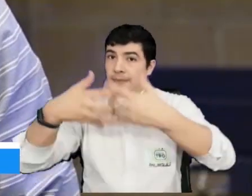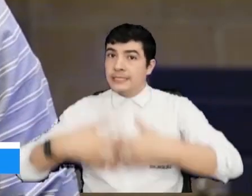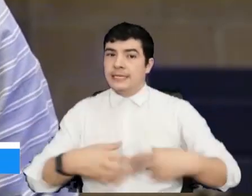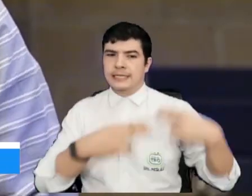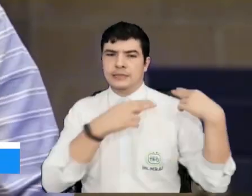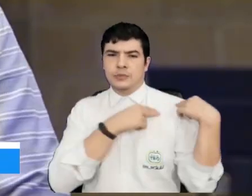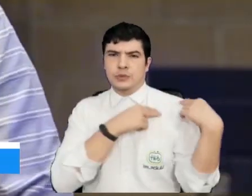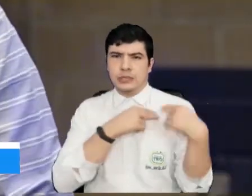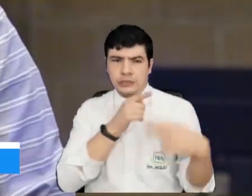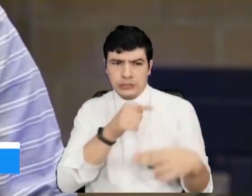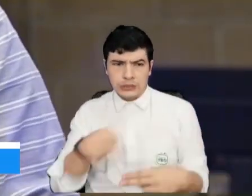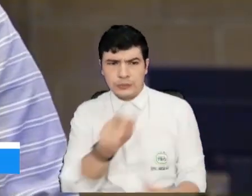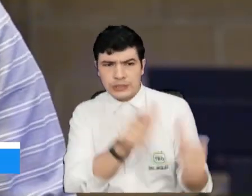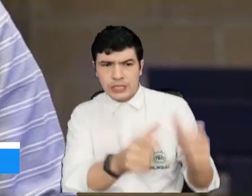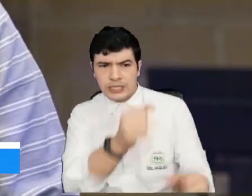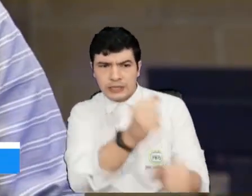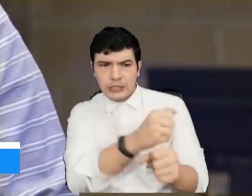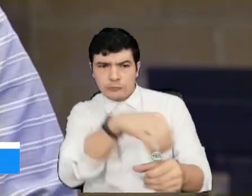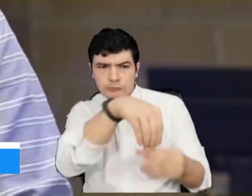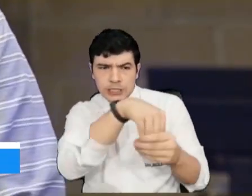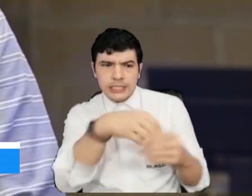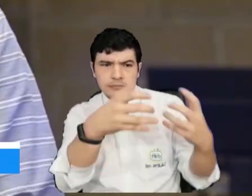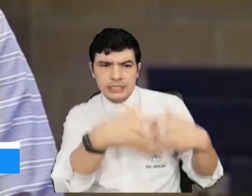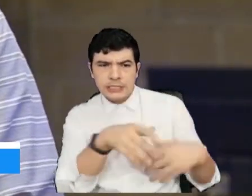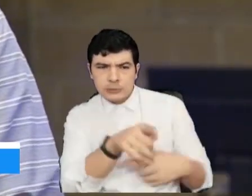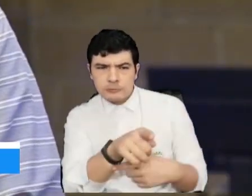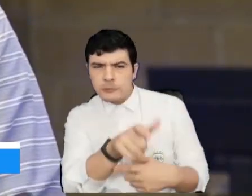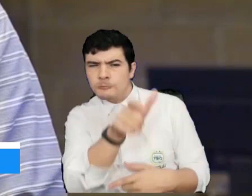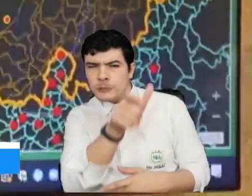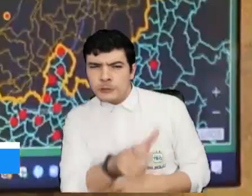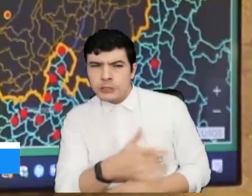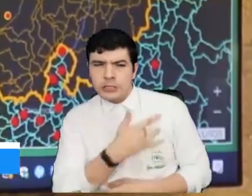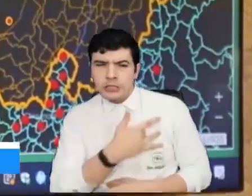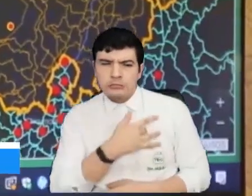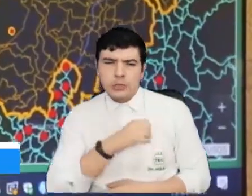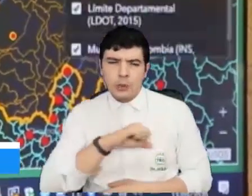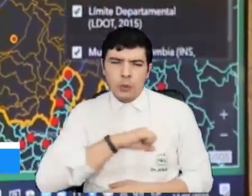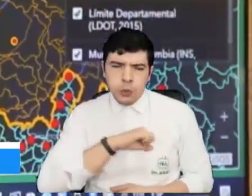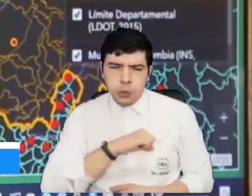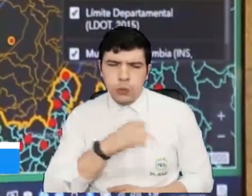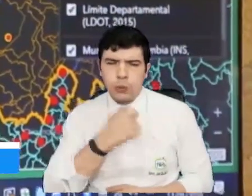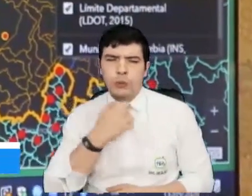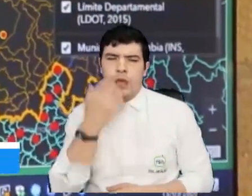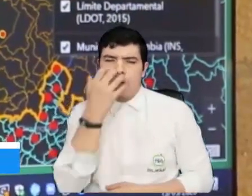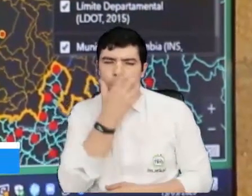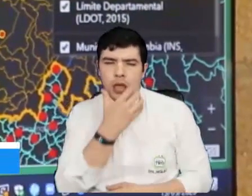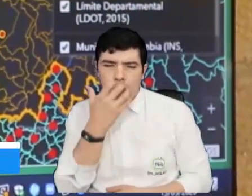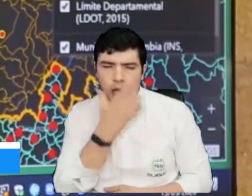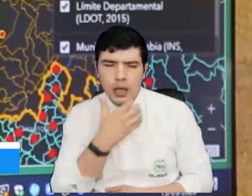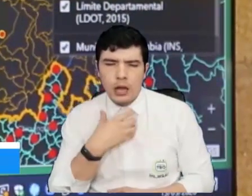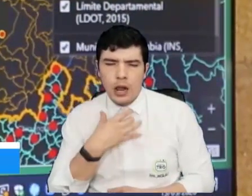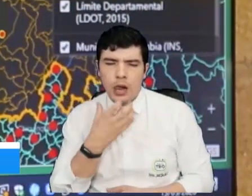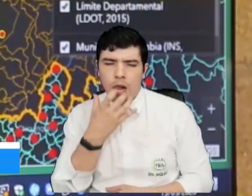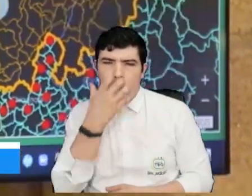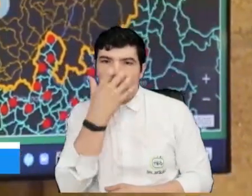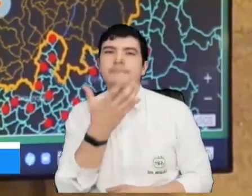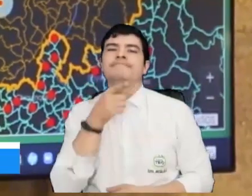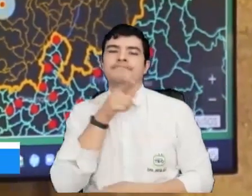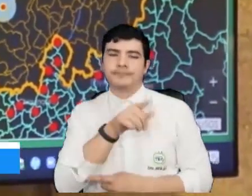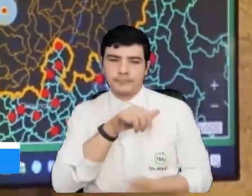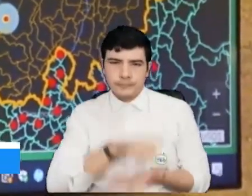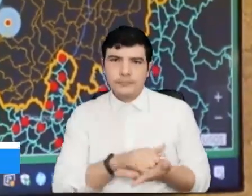el lineamiento de la pandemia y el seguimiento a la pandemia en nuestro departamento. A la plataforma de monitoreo y seguimiento